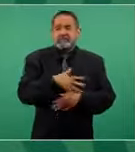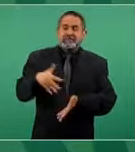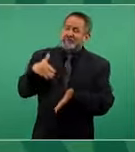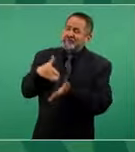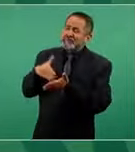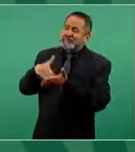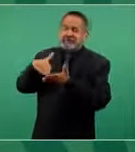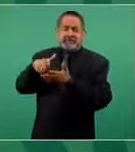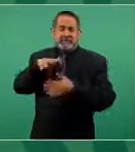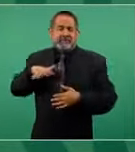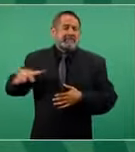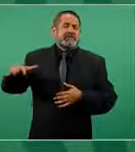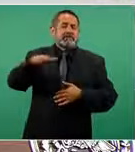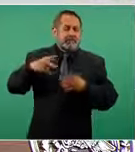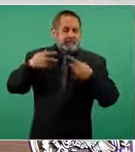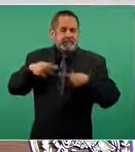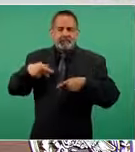los que están